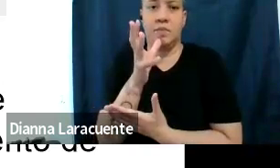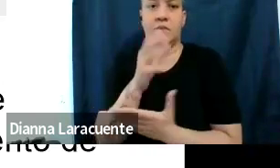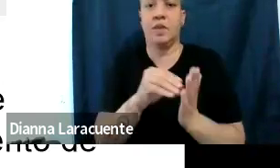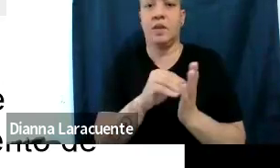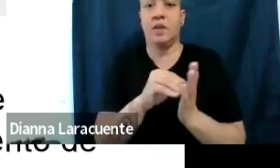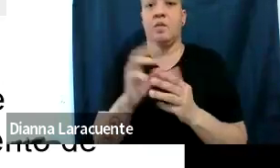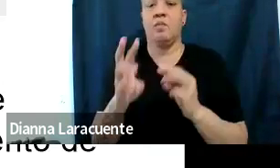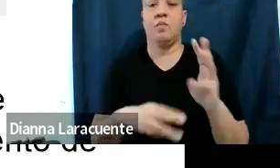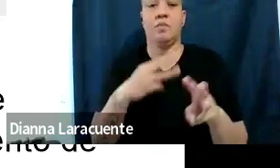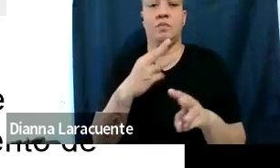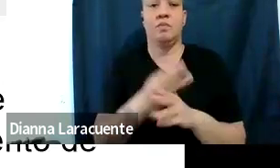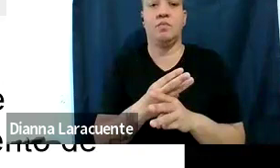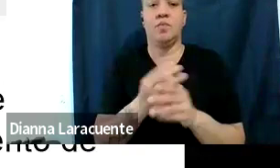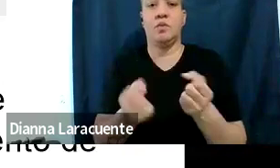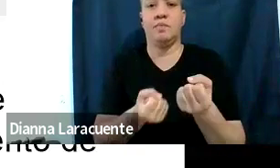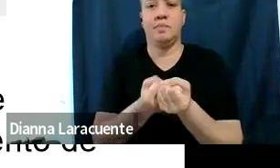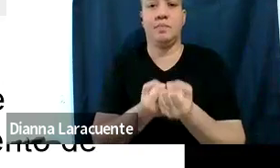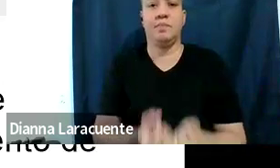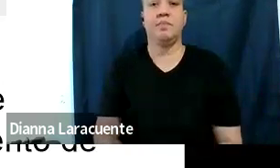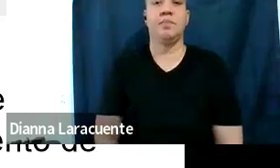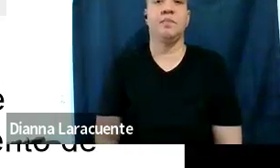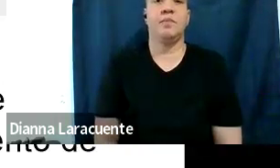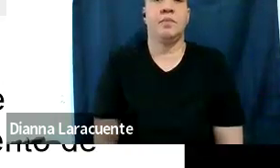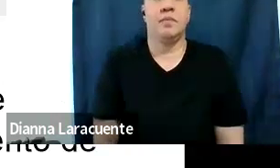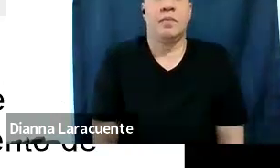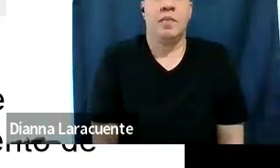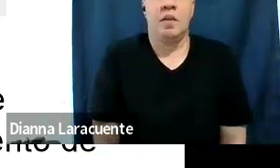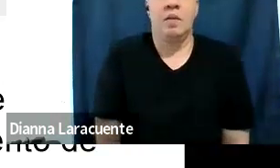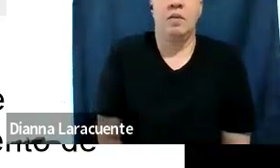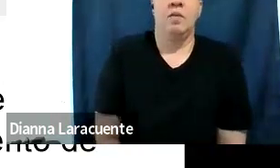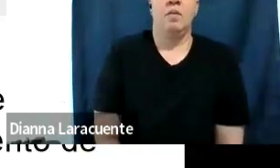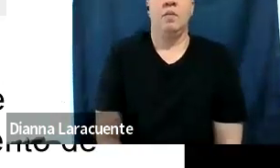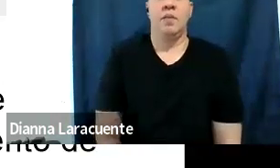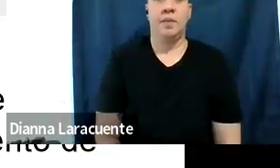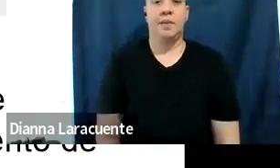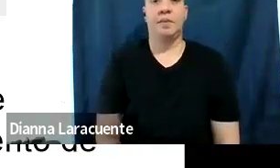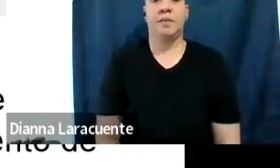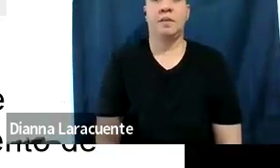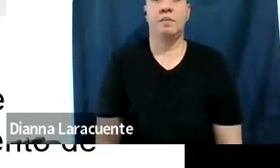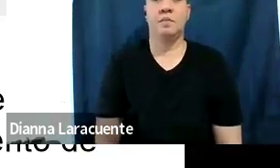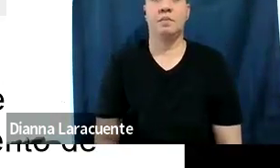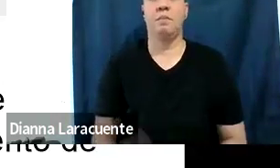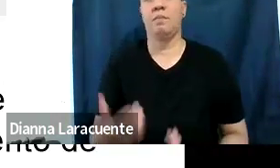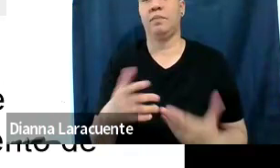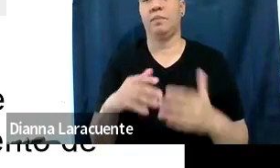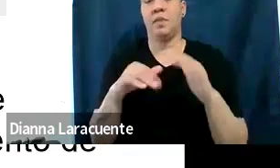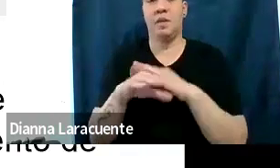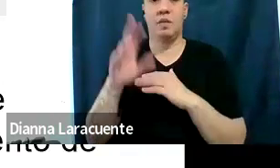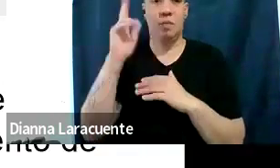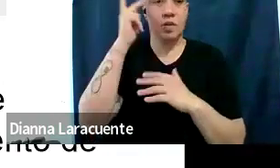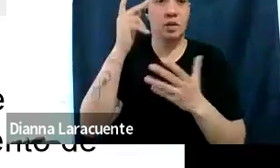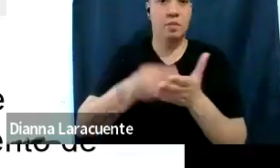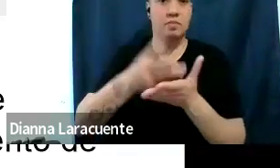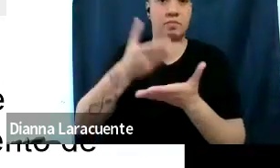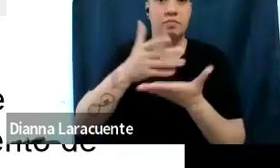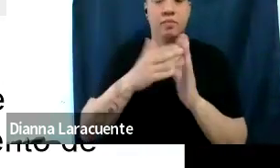ella, sostenido por él. Y entonces dicen que se metió en la política para hacerse rico. Si hubiera